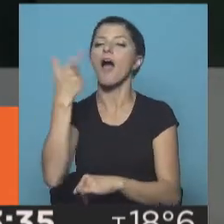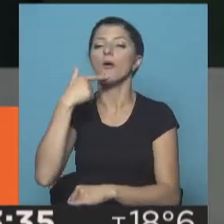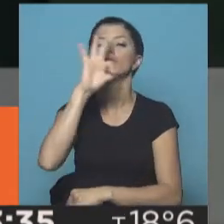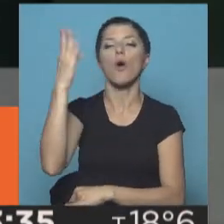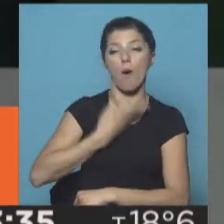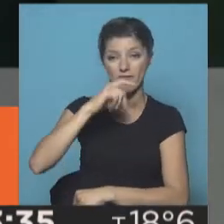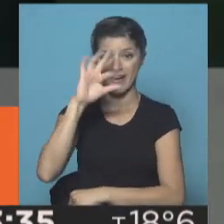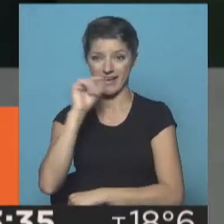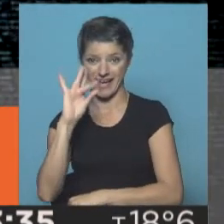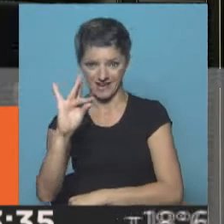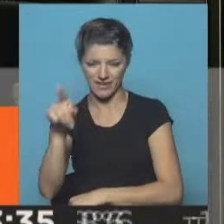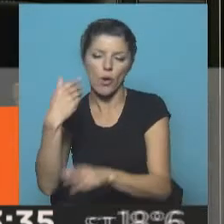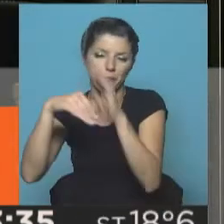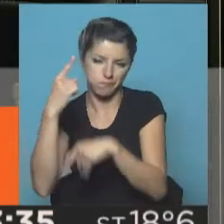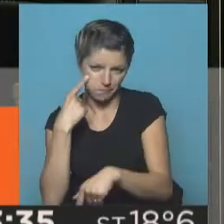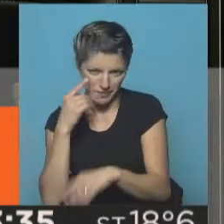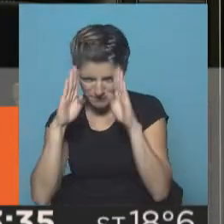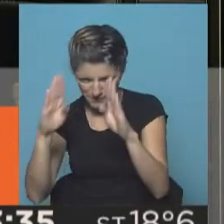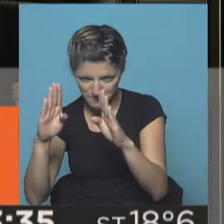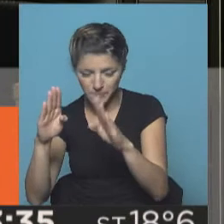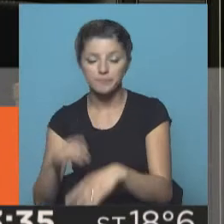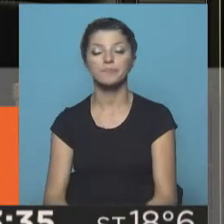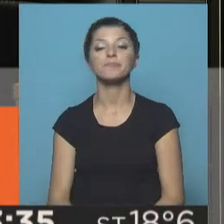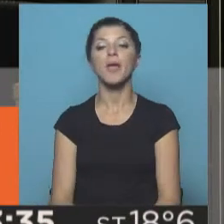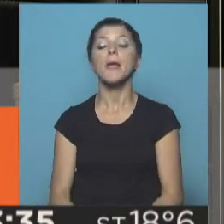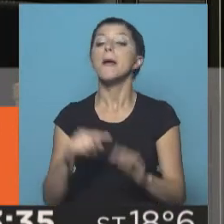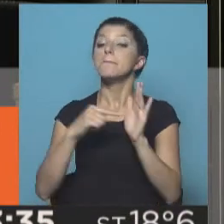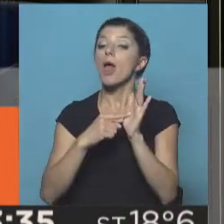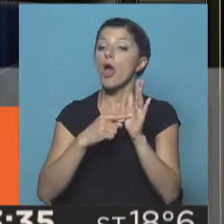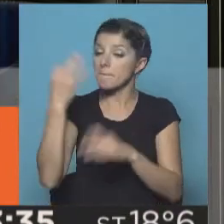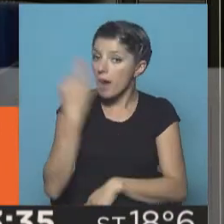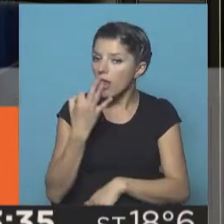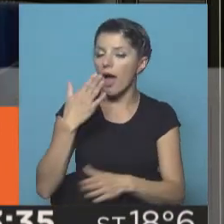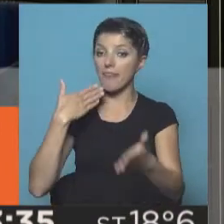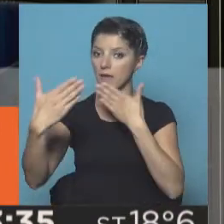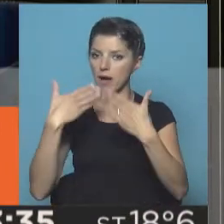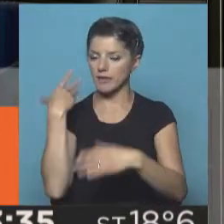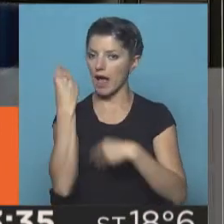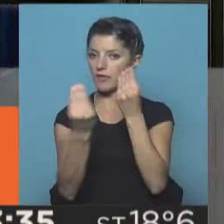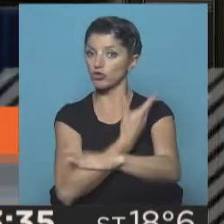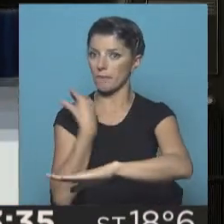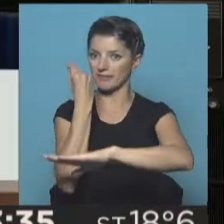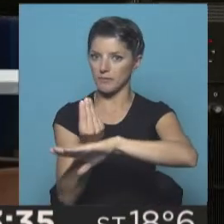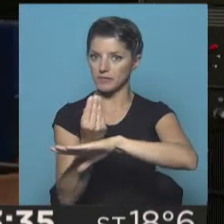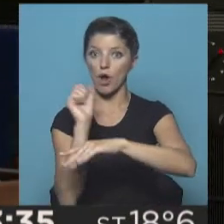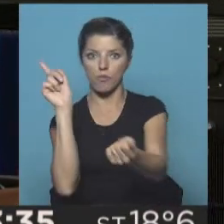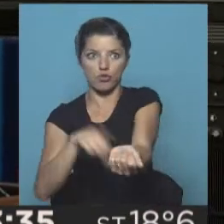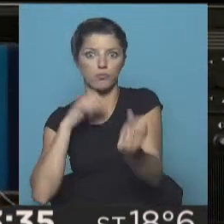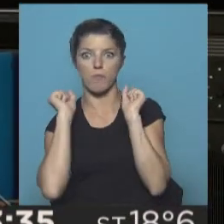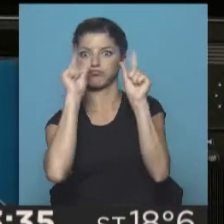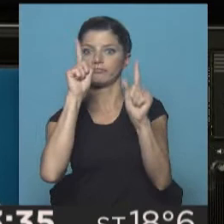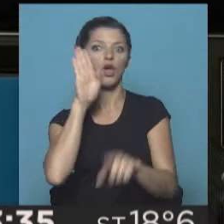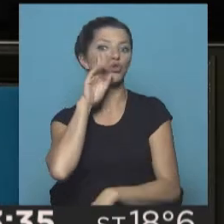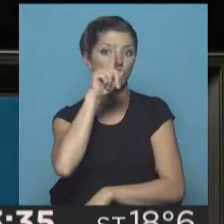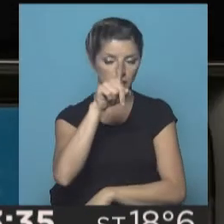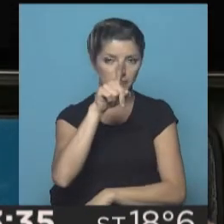Cards. Sin embargo, los debates presidenciales son toda una institución en el país del norte y la historia recoge